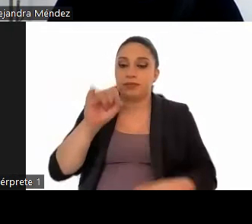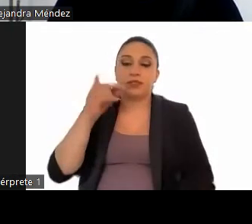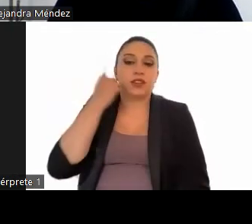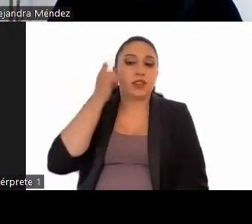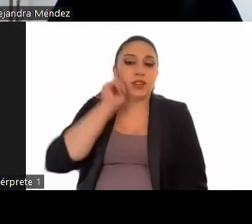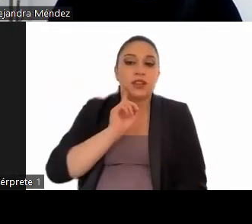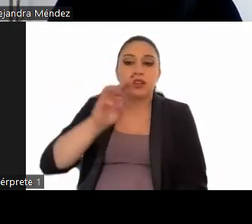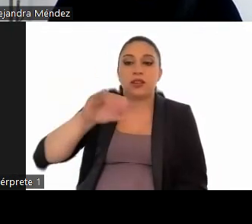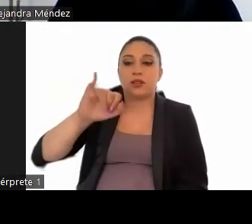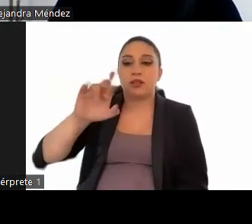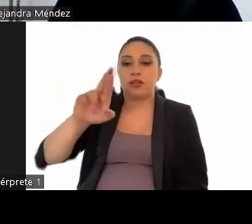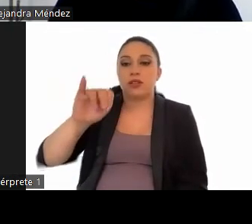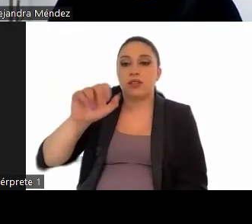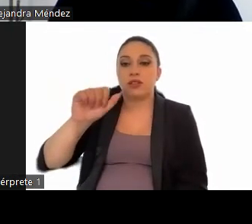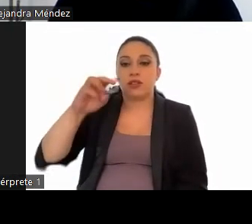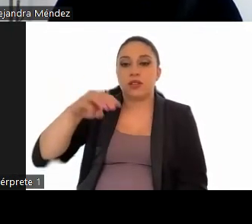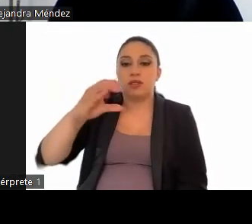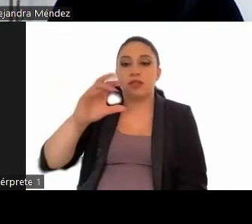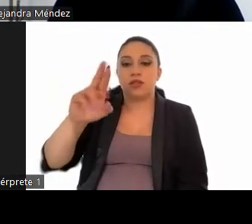Flores.